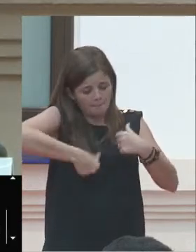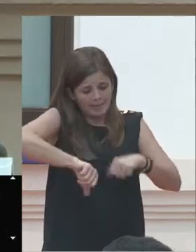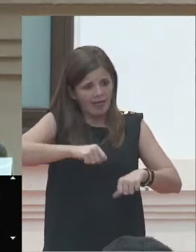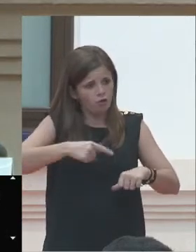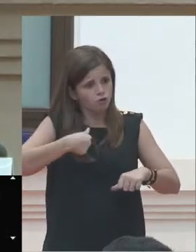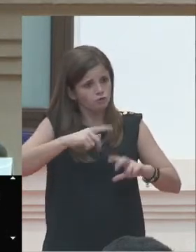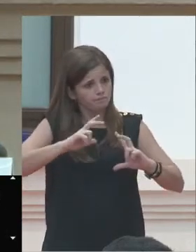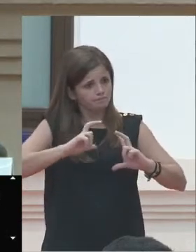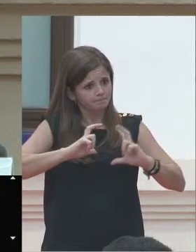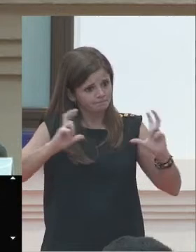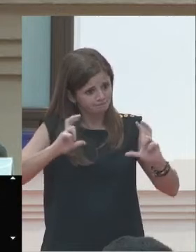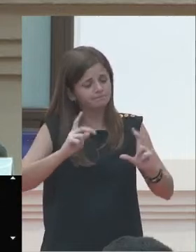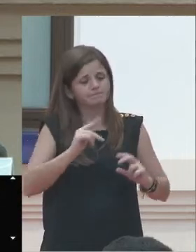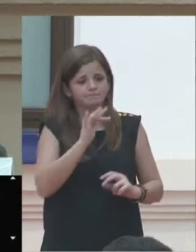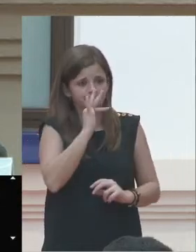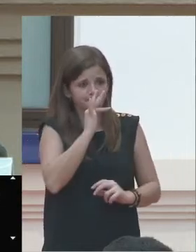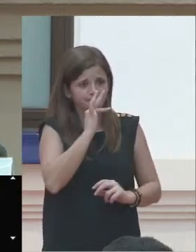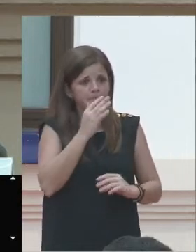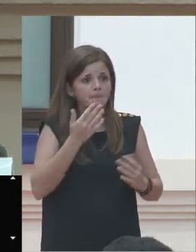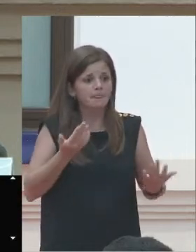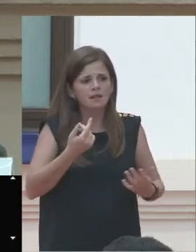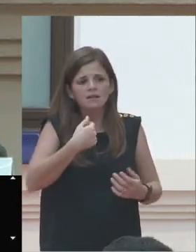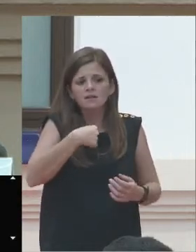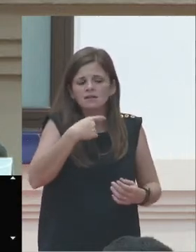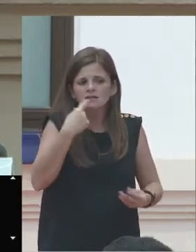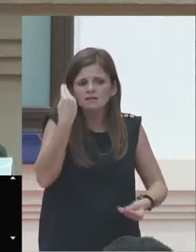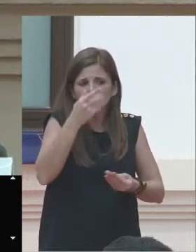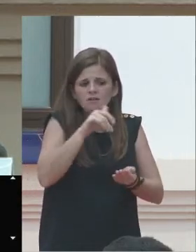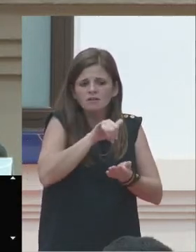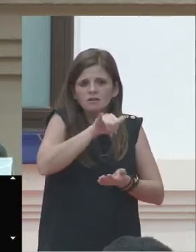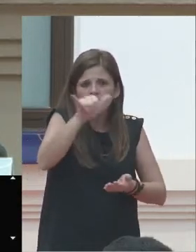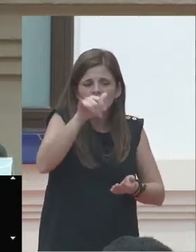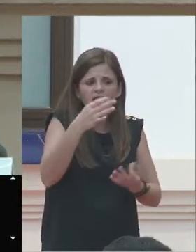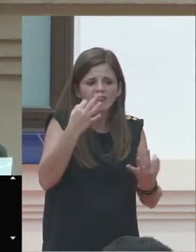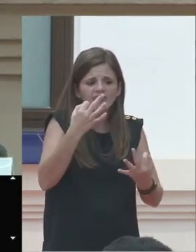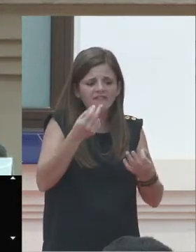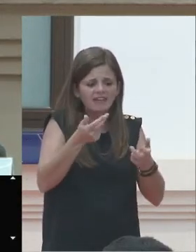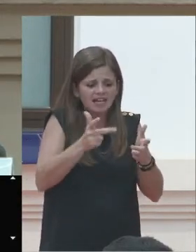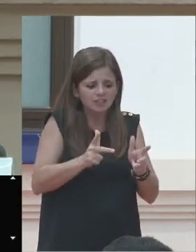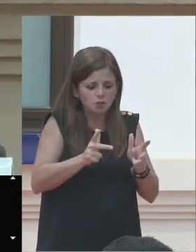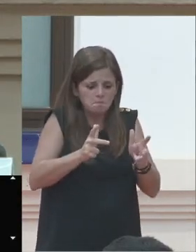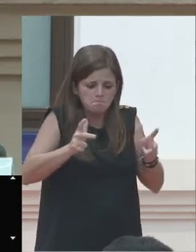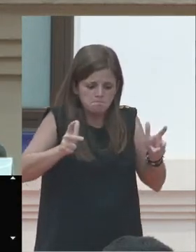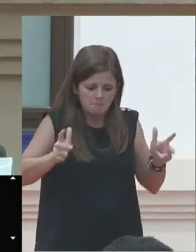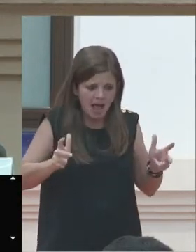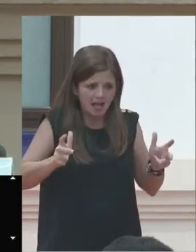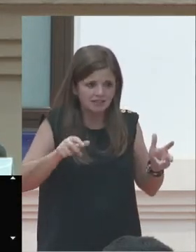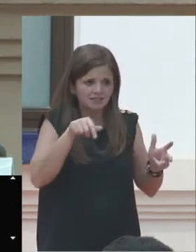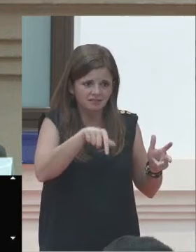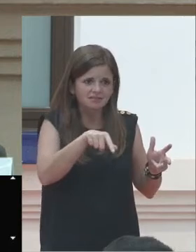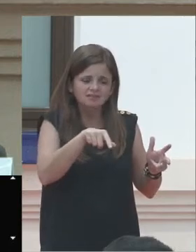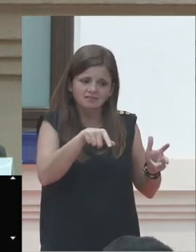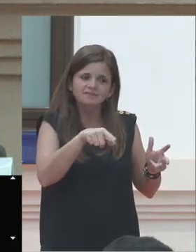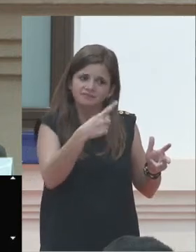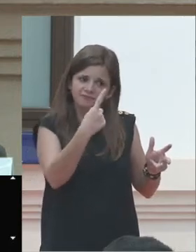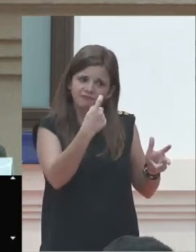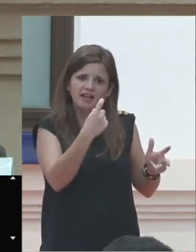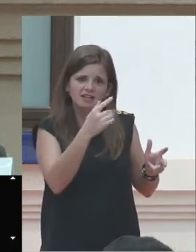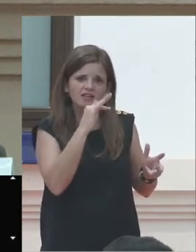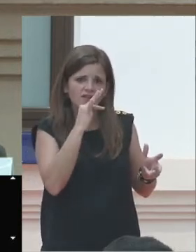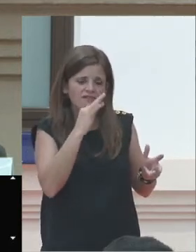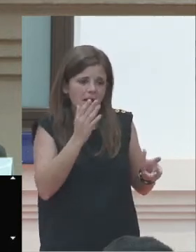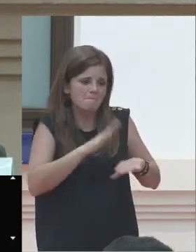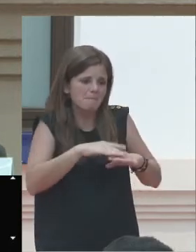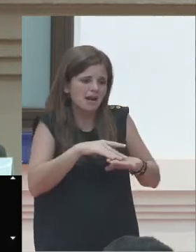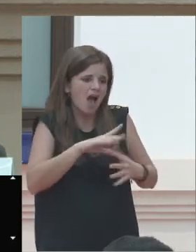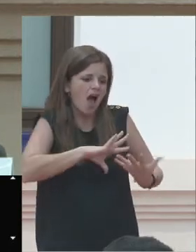que yo sepa, en los aviones, no sé si lo hay ya, no hay asientos que sean más anchos. Que una de las cosas que también faltan para las